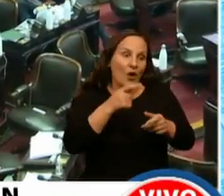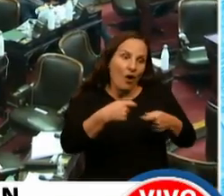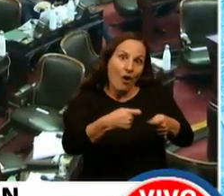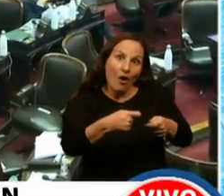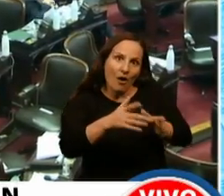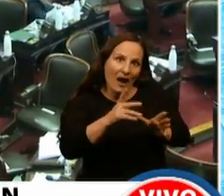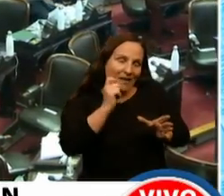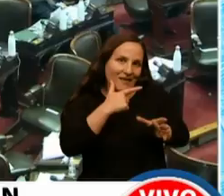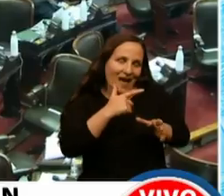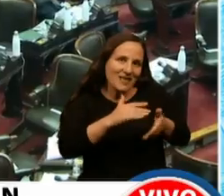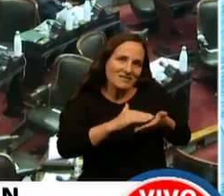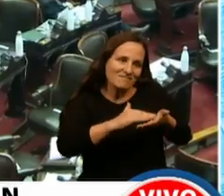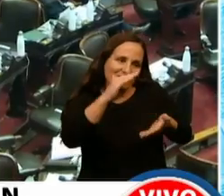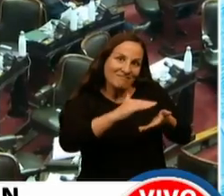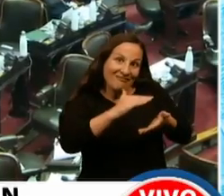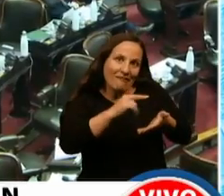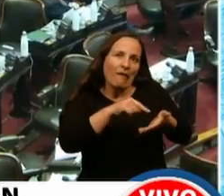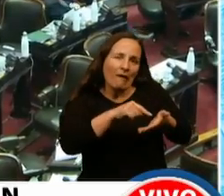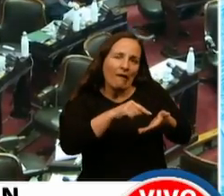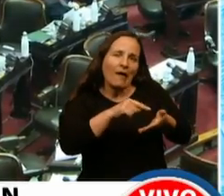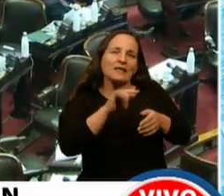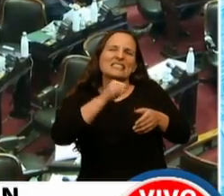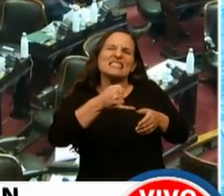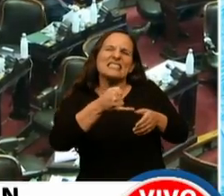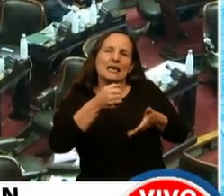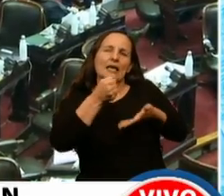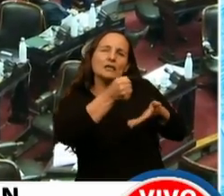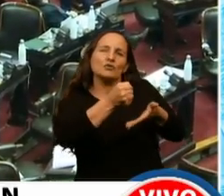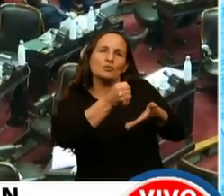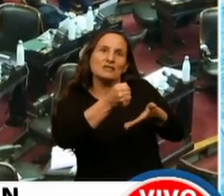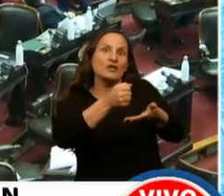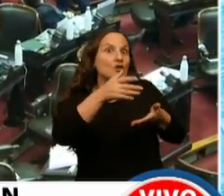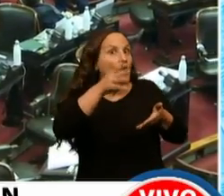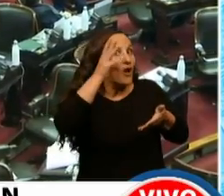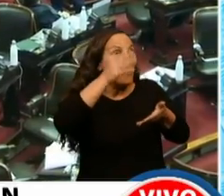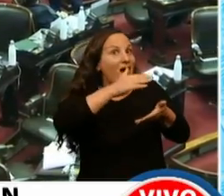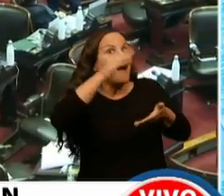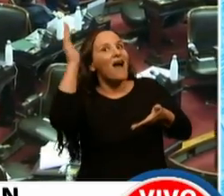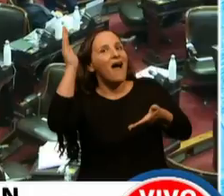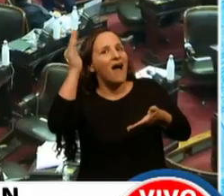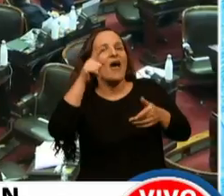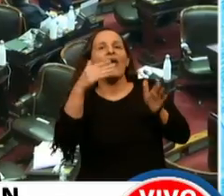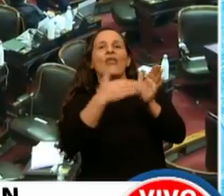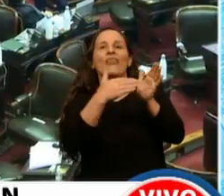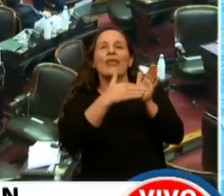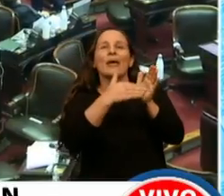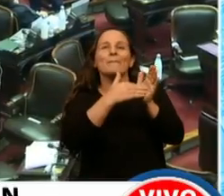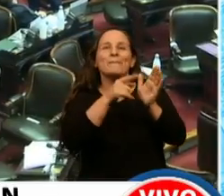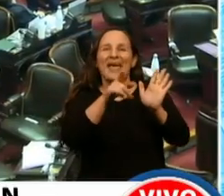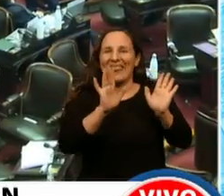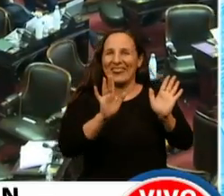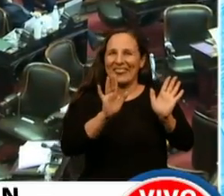consumidos se encuentran fuertemente cubiertos y después tienda al precio del punto de ingreso al sistema de